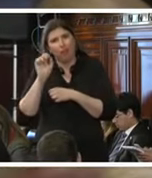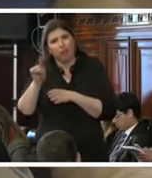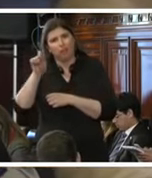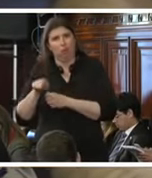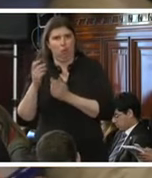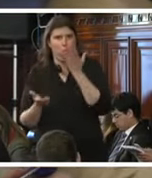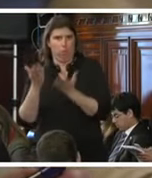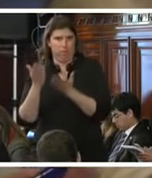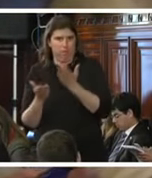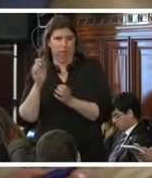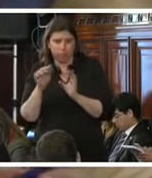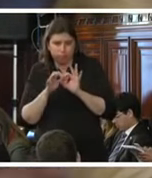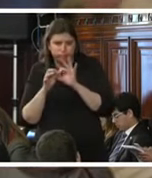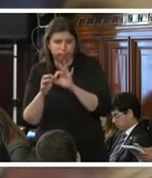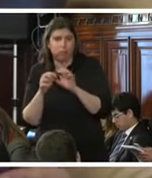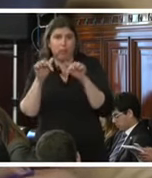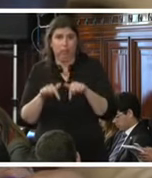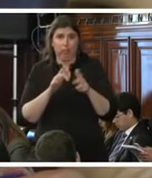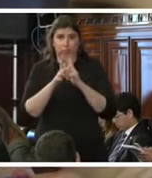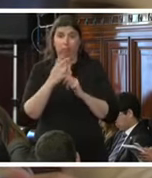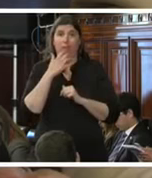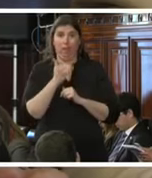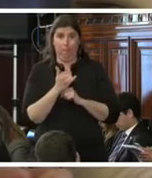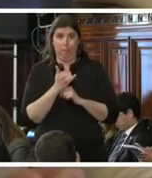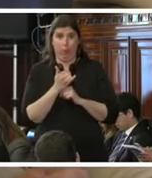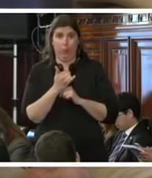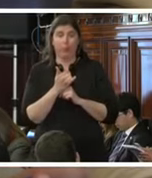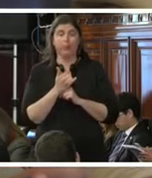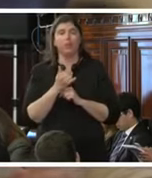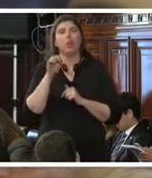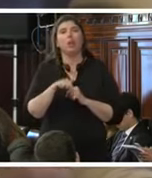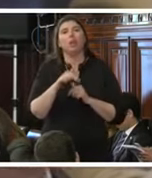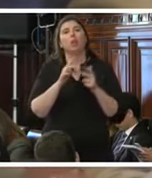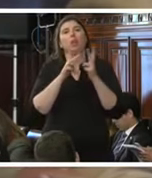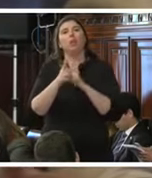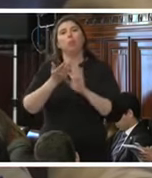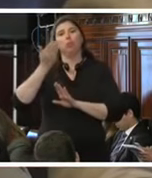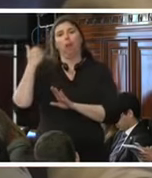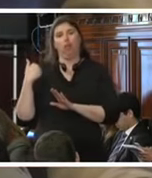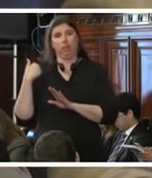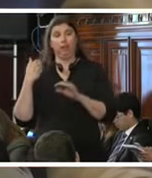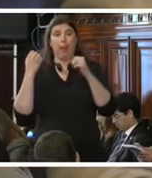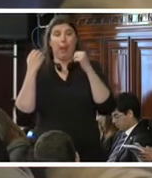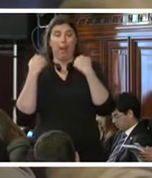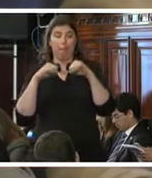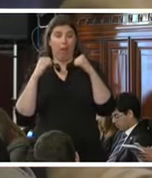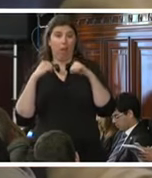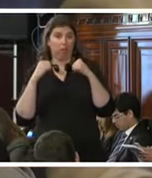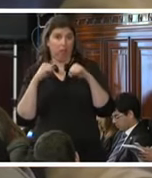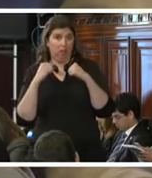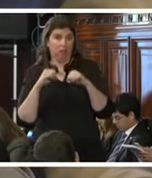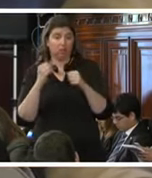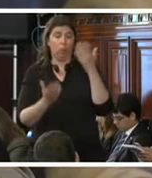expresado en este ejemplo y en esta concepción, digamos, que se acaba de señalar aquí, de que la práctica judicial en el Paraguay